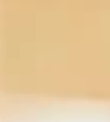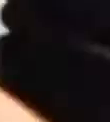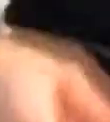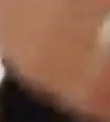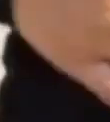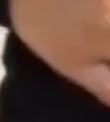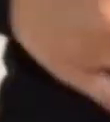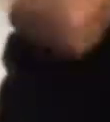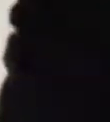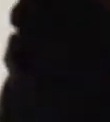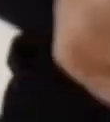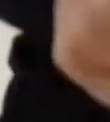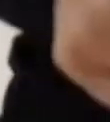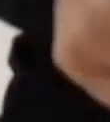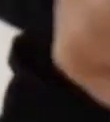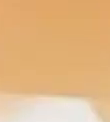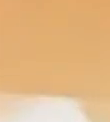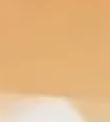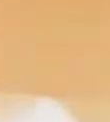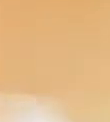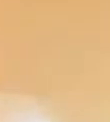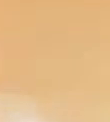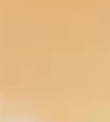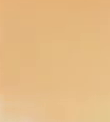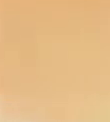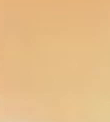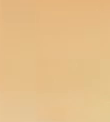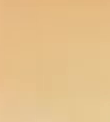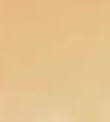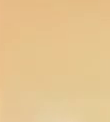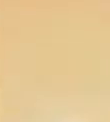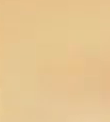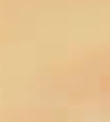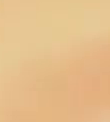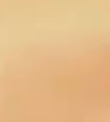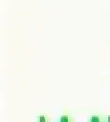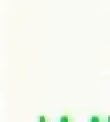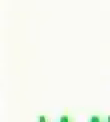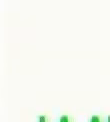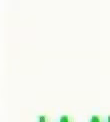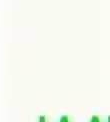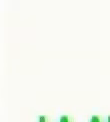Para que su estómago se lo agradezca. Colbre, pedidos en Manizales